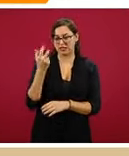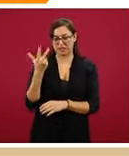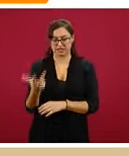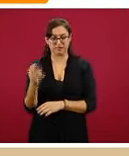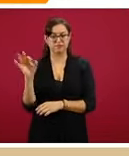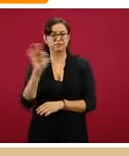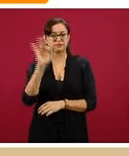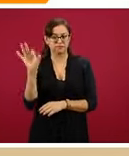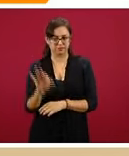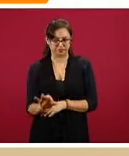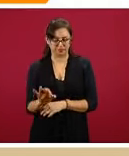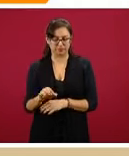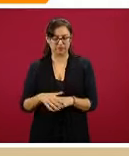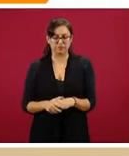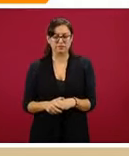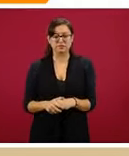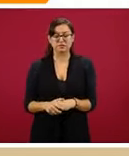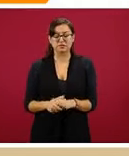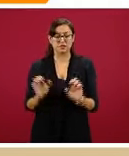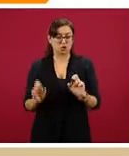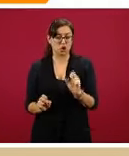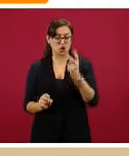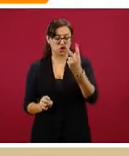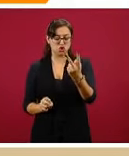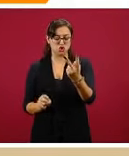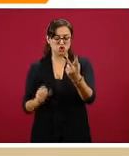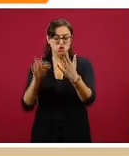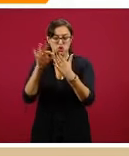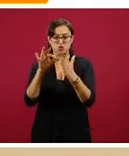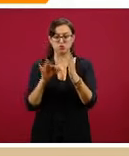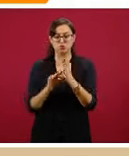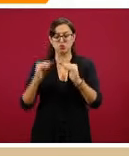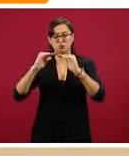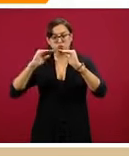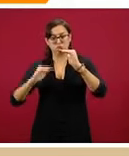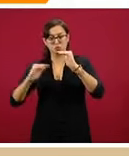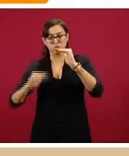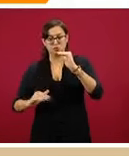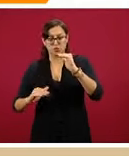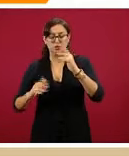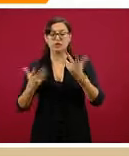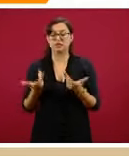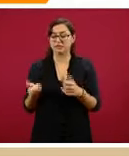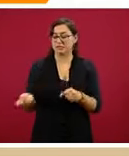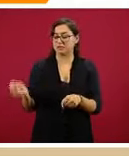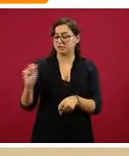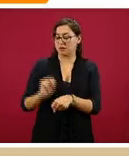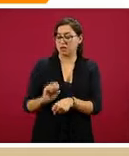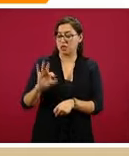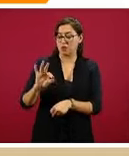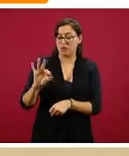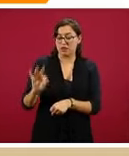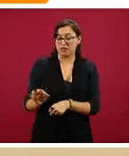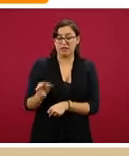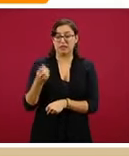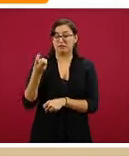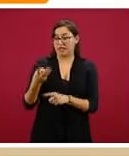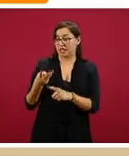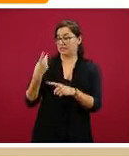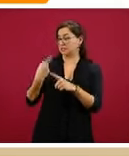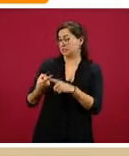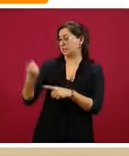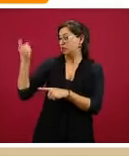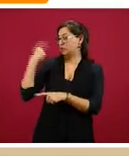38%. Esto es 2 puntos porcentuales menos del indicador de la semana 43, que cerró en